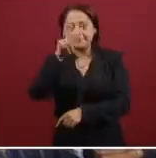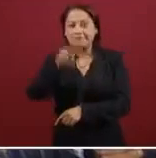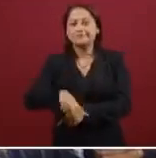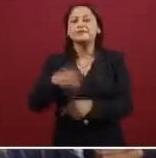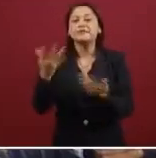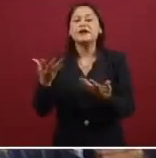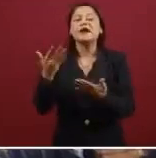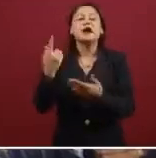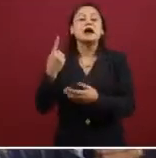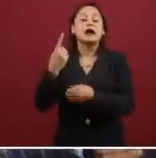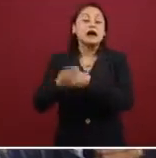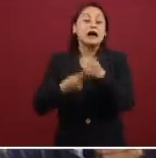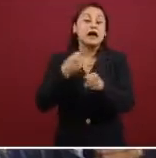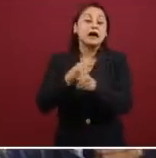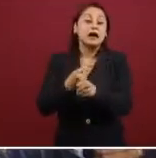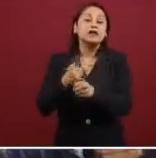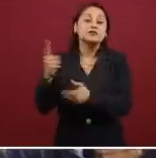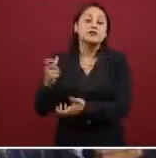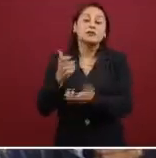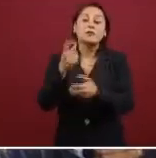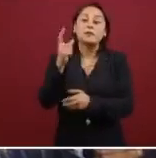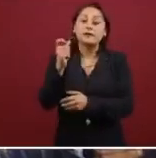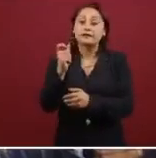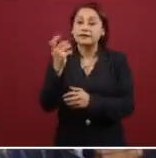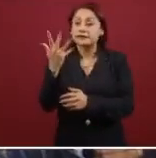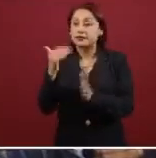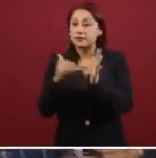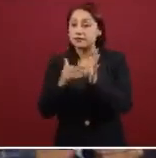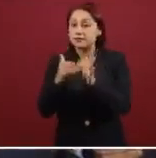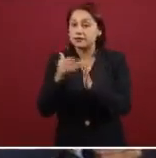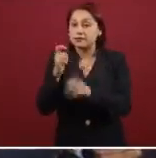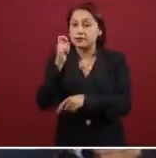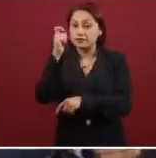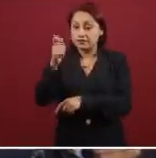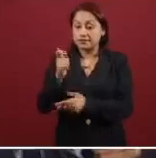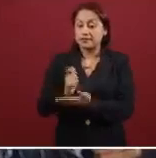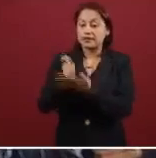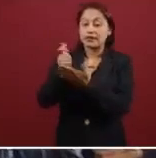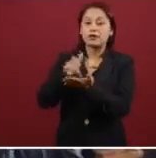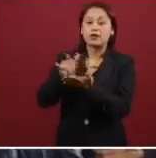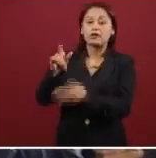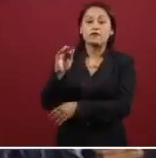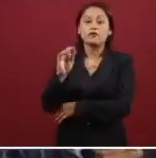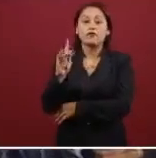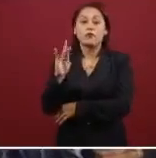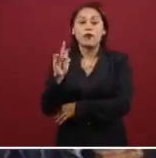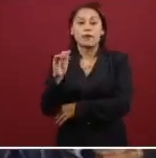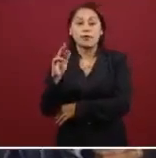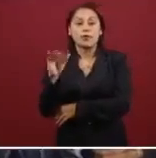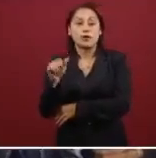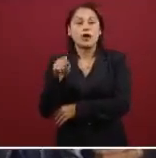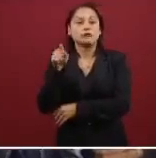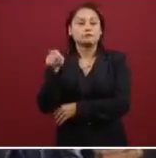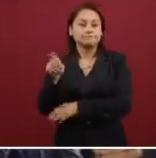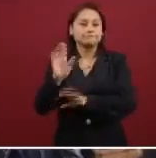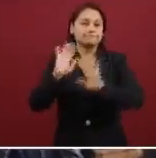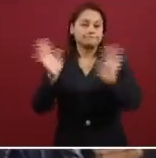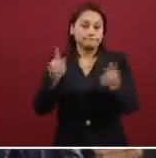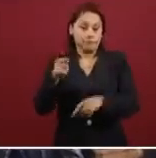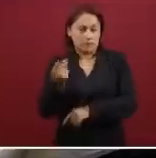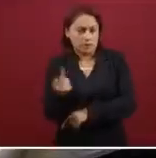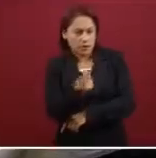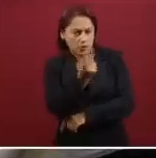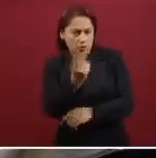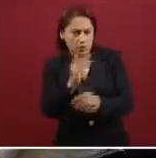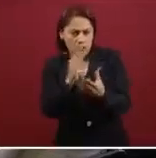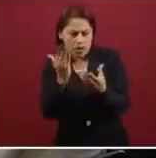mil millones de pesos para el IPAP Fobaproa. ¿El Fobaproa es un expediente abierto, presidente? Esa sería la pregunta.